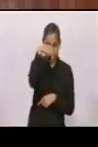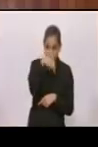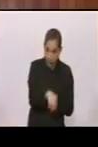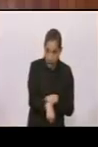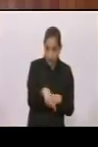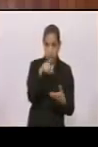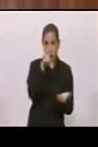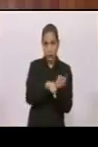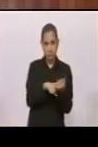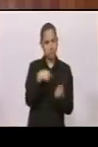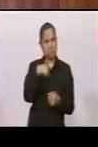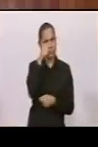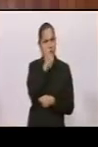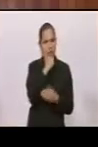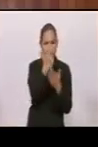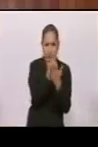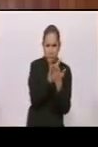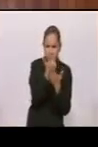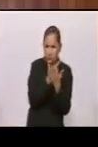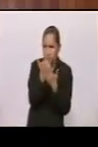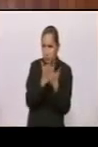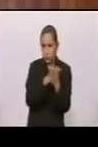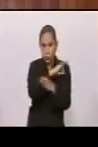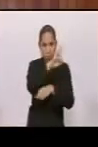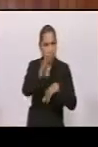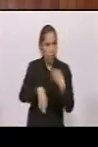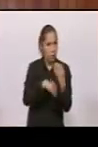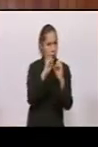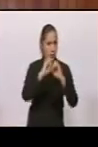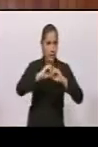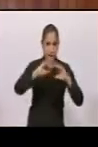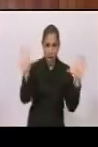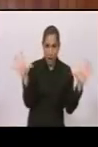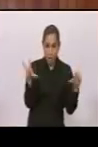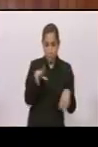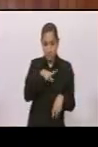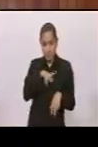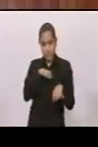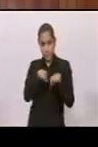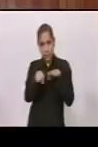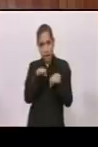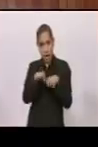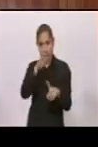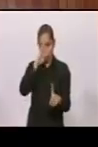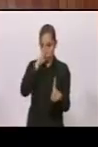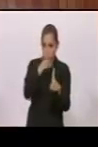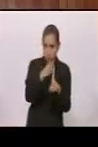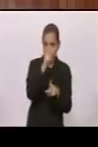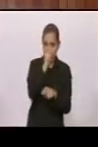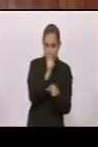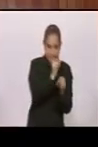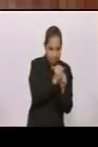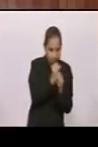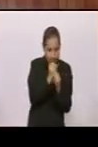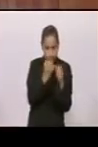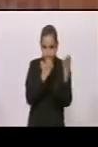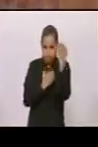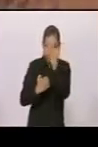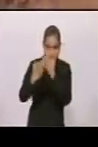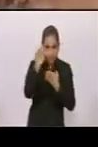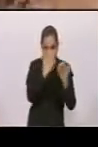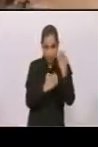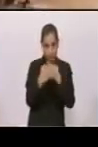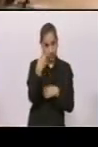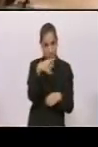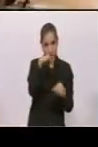ello. A través de nuestra actividad jurisdiccional y tras la experiencia acumulada de